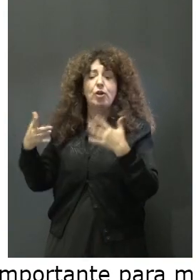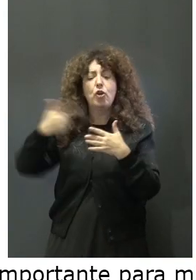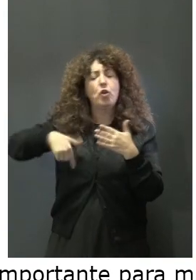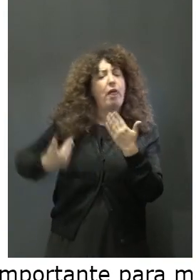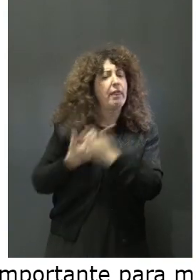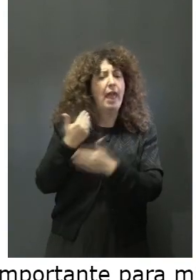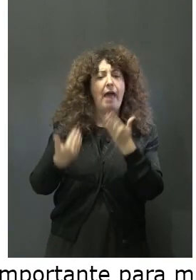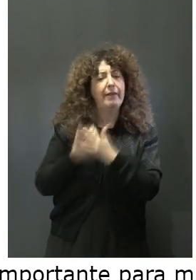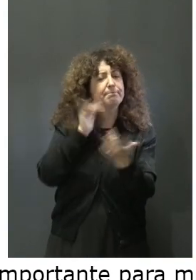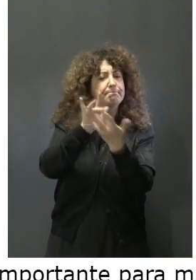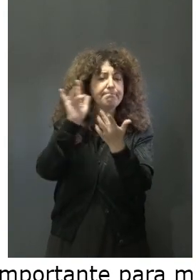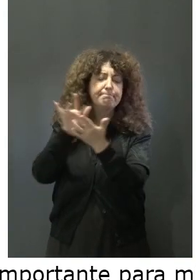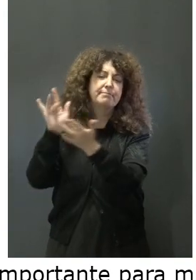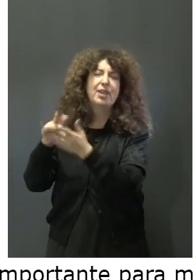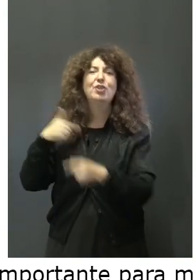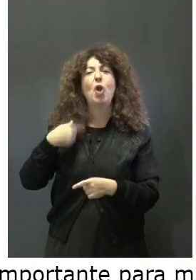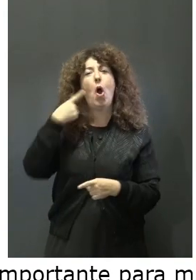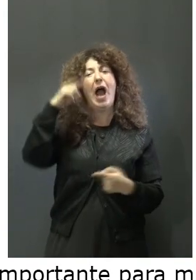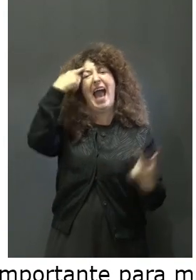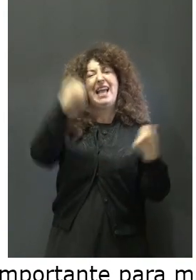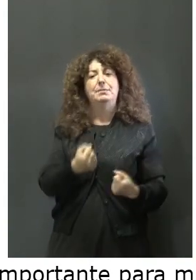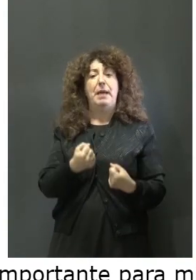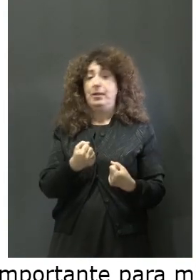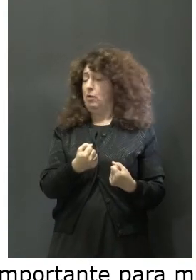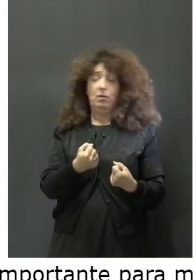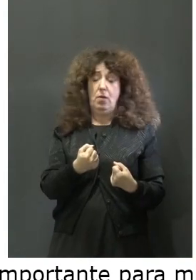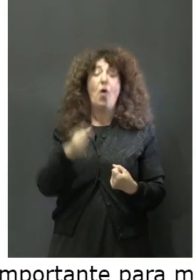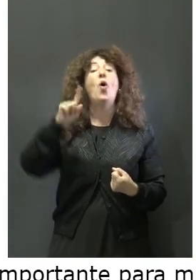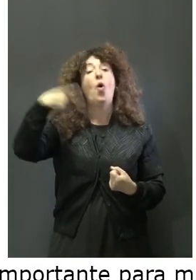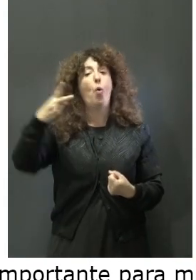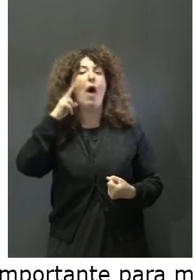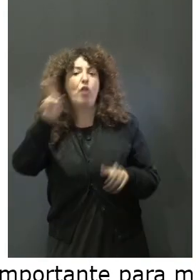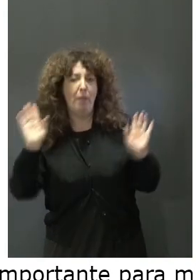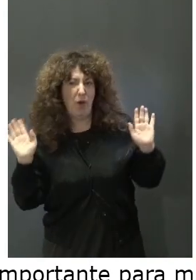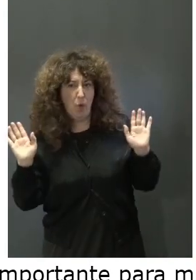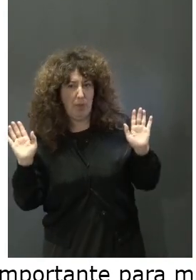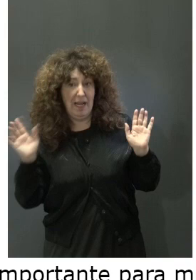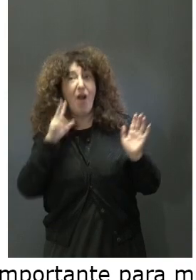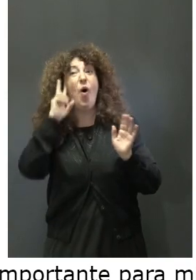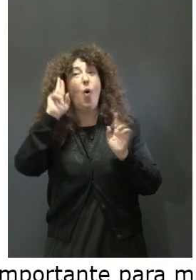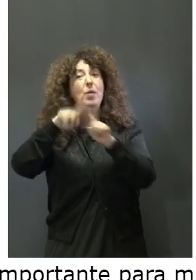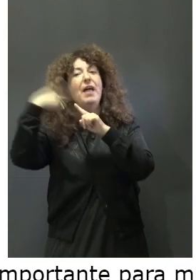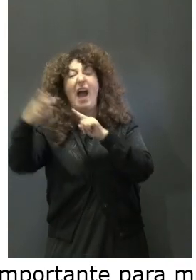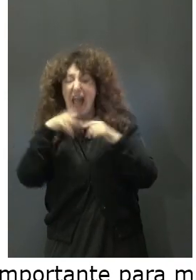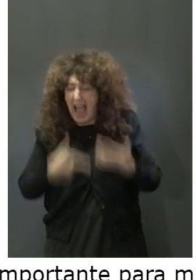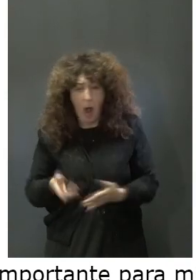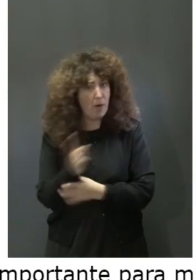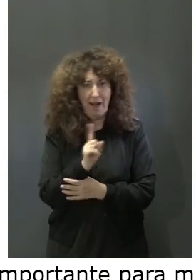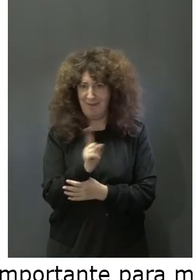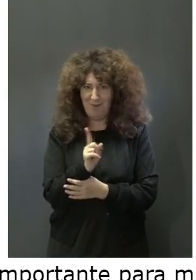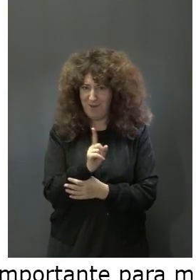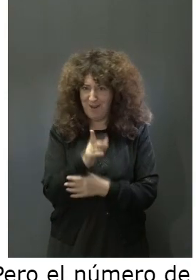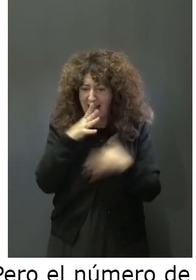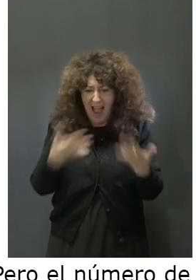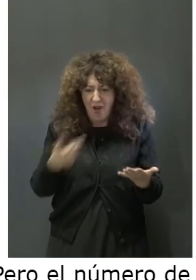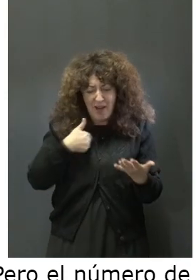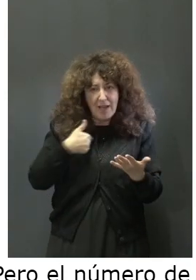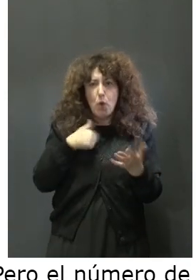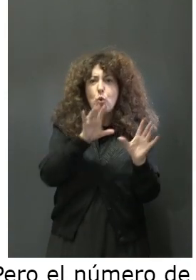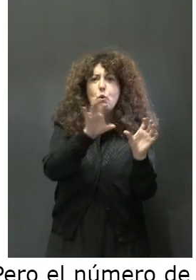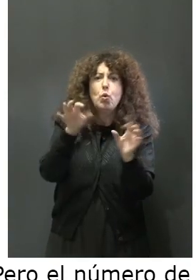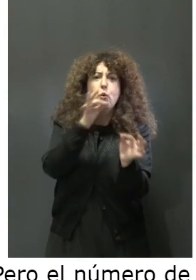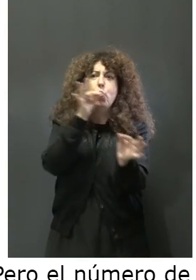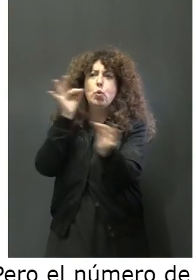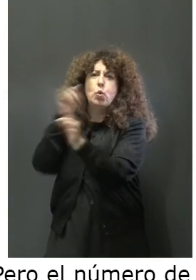decir, esto de me considero experto cuando me jubile. El día después de jubilarme me puedo considerar experto o no. Ahora mismo me tengo que considerar absorbedor